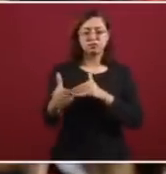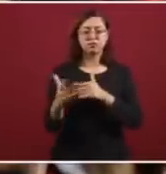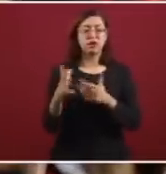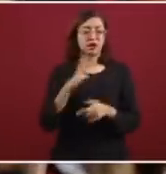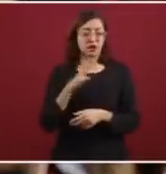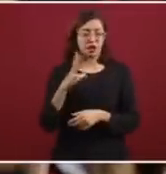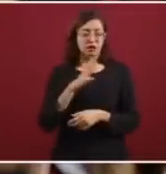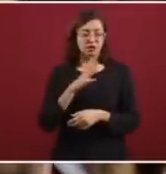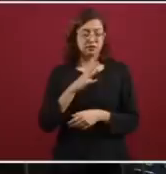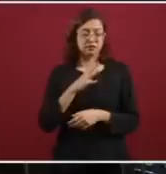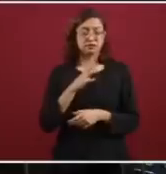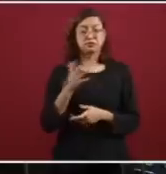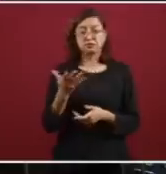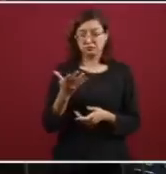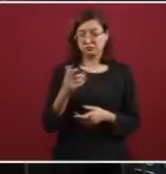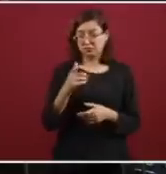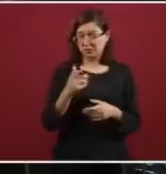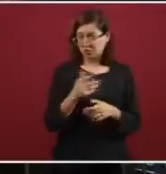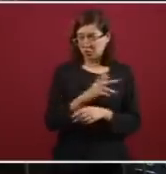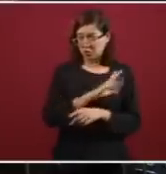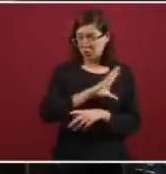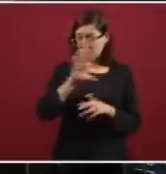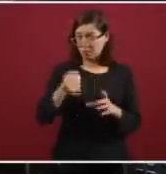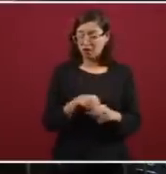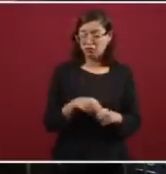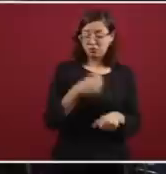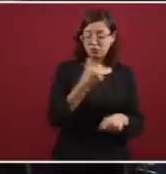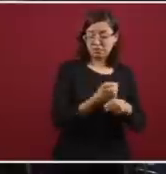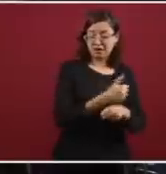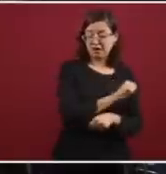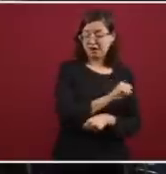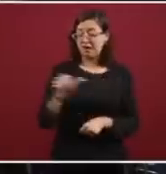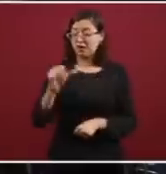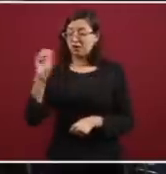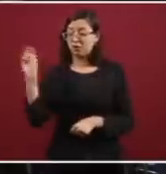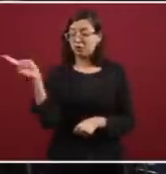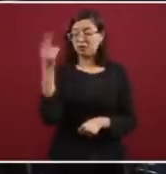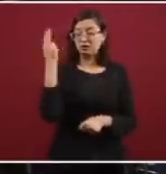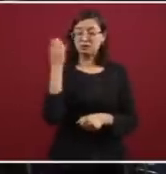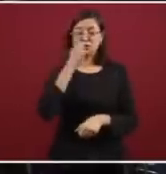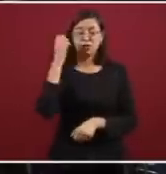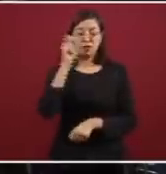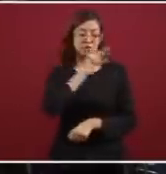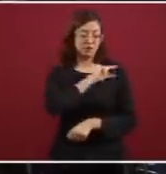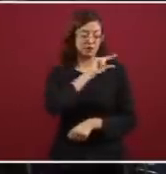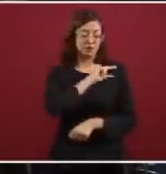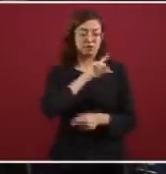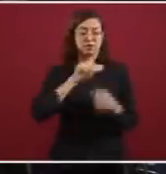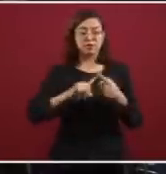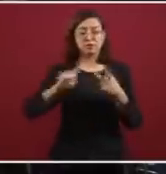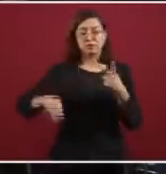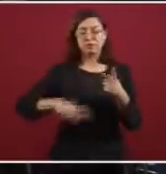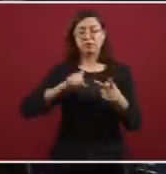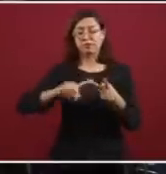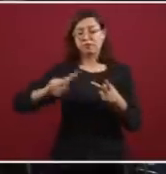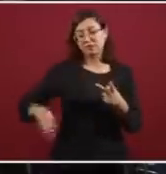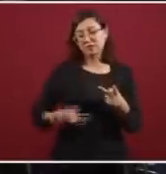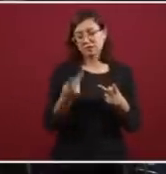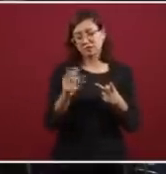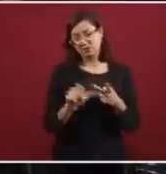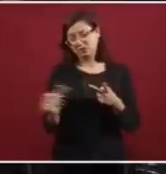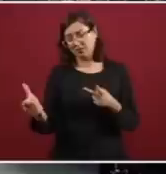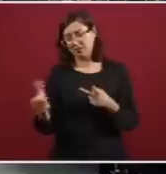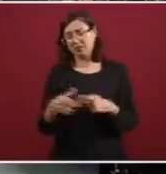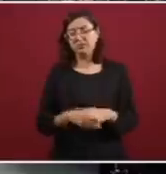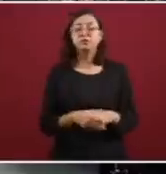contempla incluso el nivel universitario, ¿no? Y si participarían en las escuelas privadas? Esa sería una primera pregunta. Y una segunda pregunta que le tengo, presidente, por